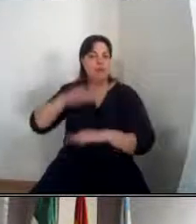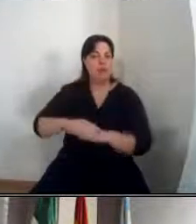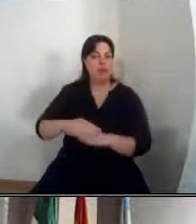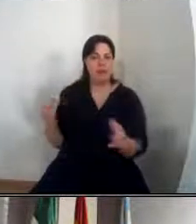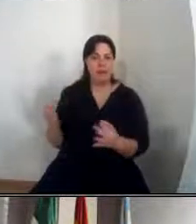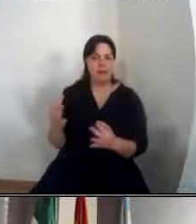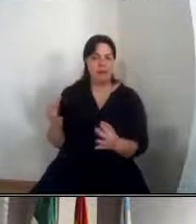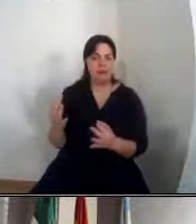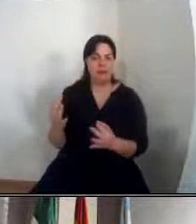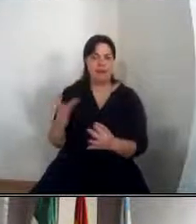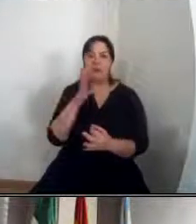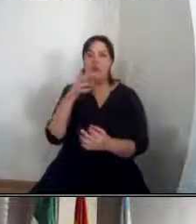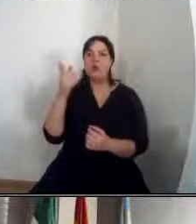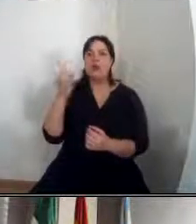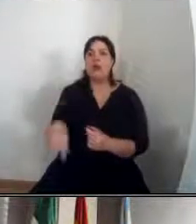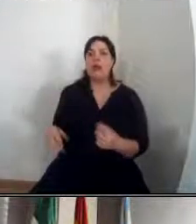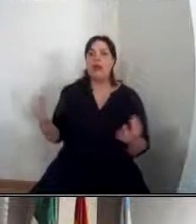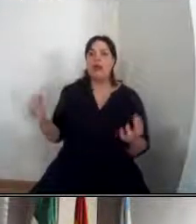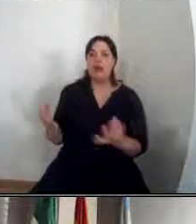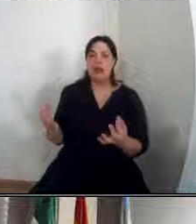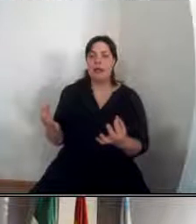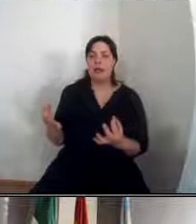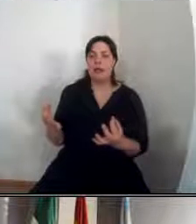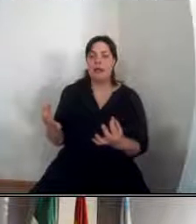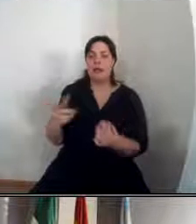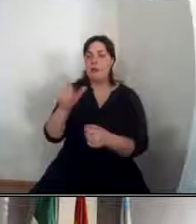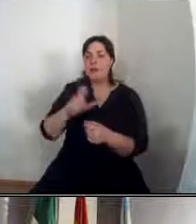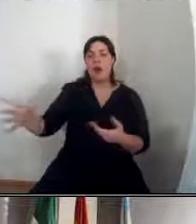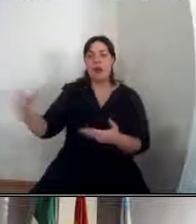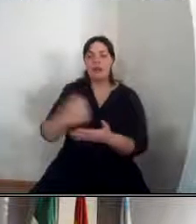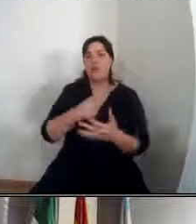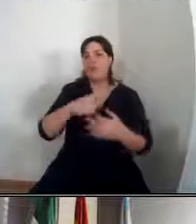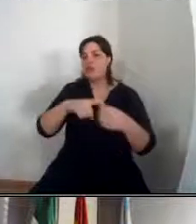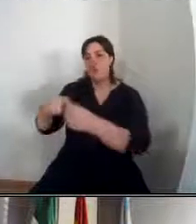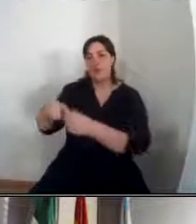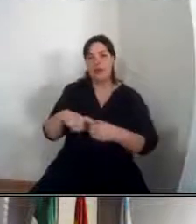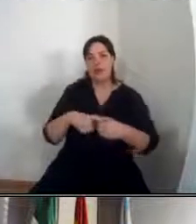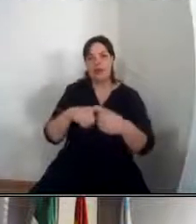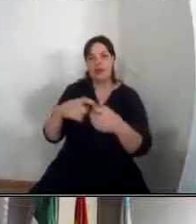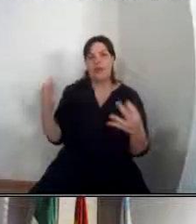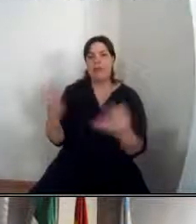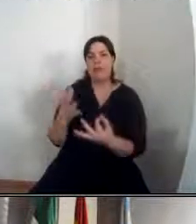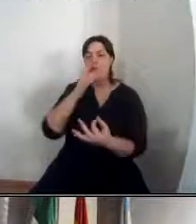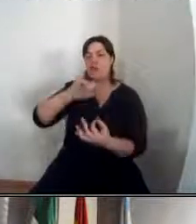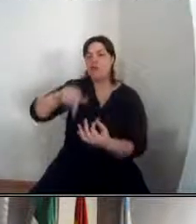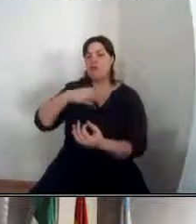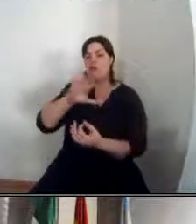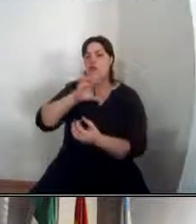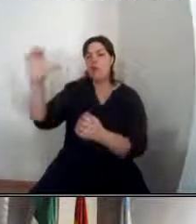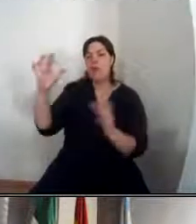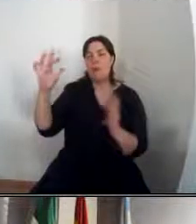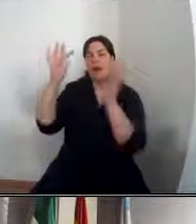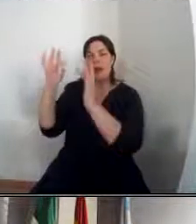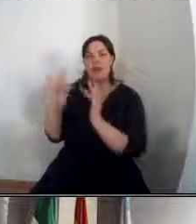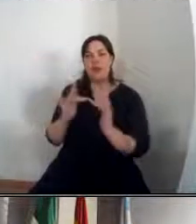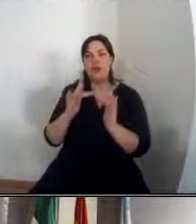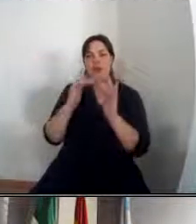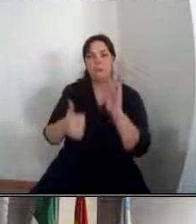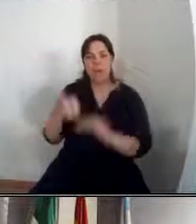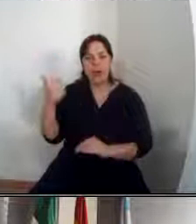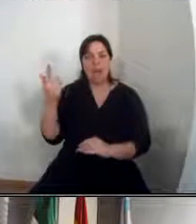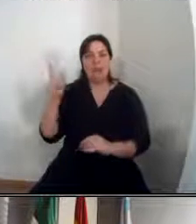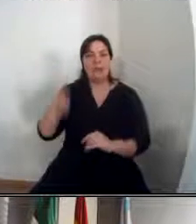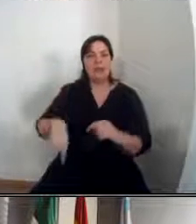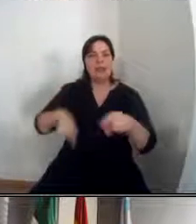porque también es una solidaridad entre todos. Queremos una Europa que esté más conectada, una Europa con un